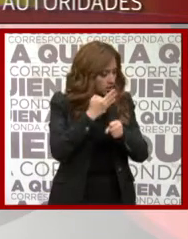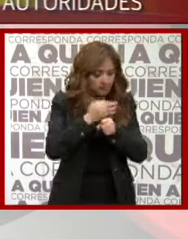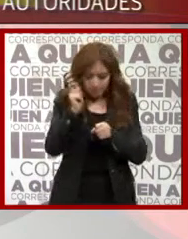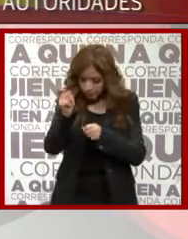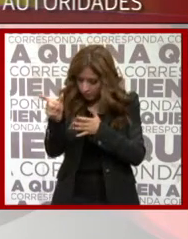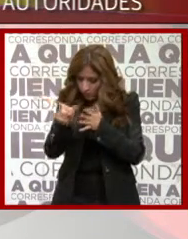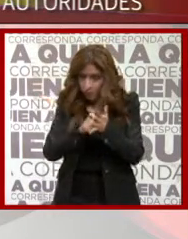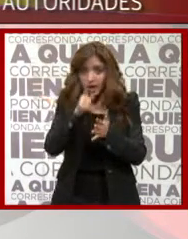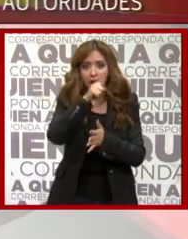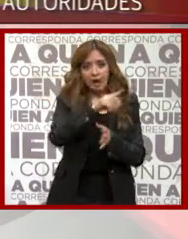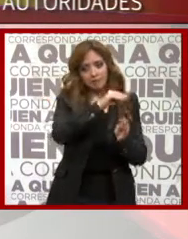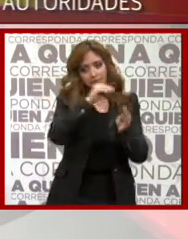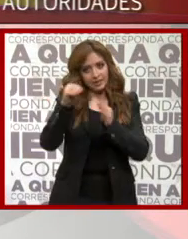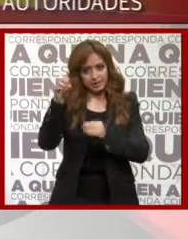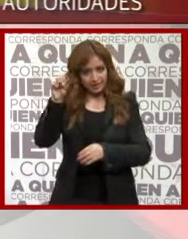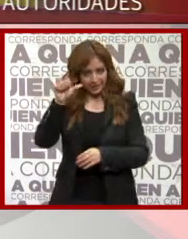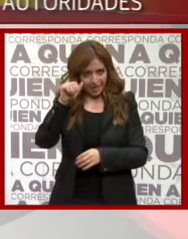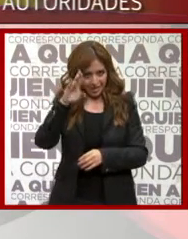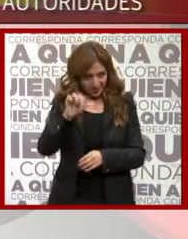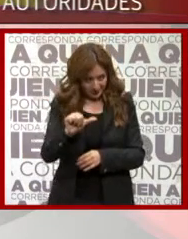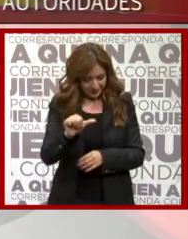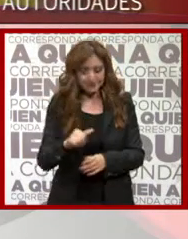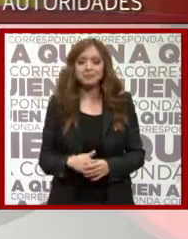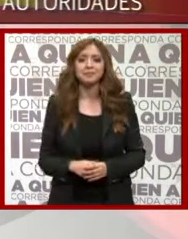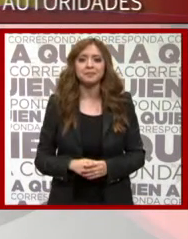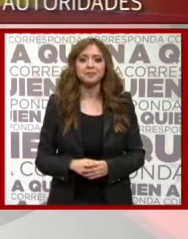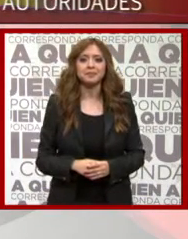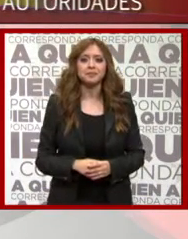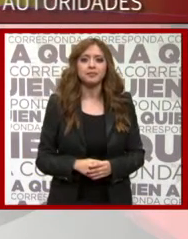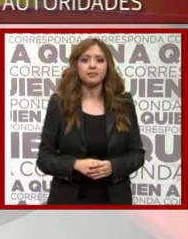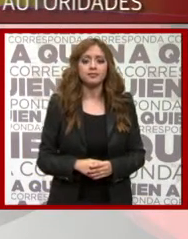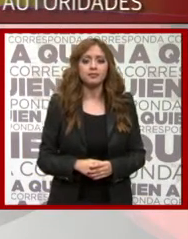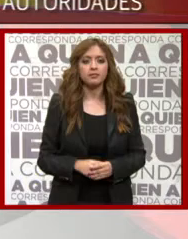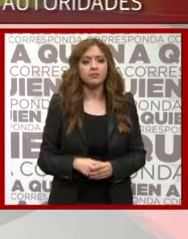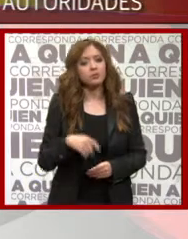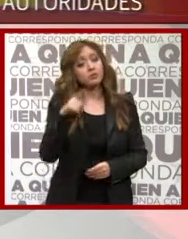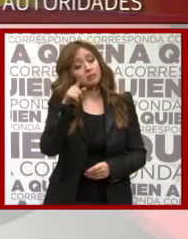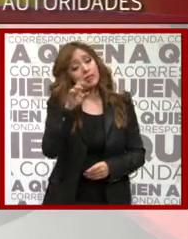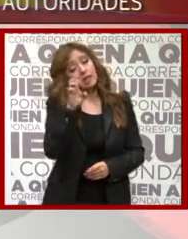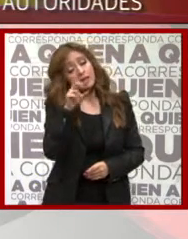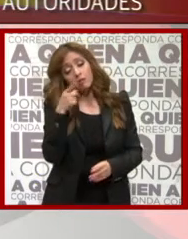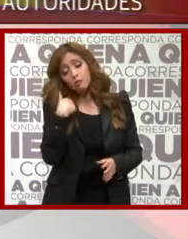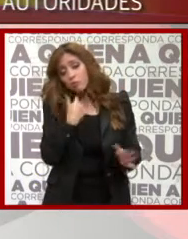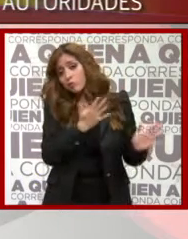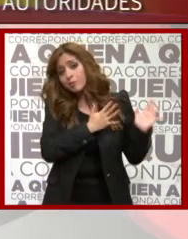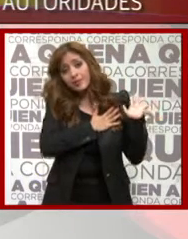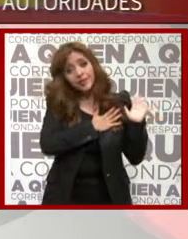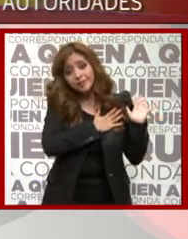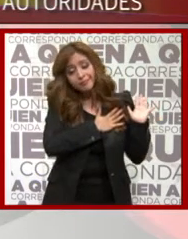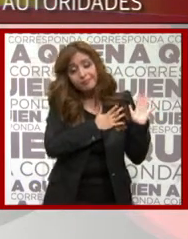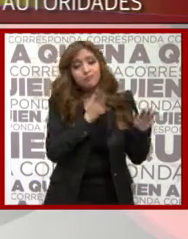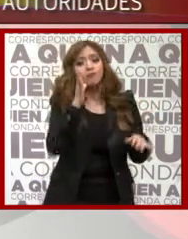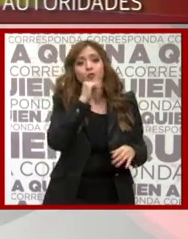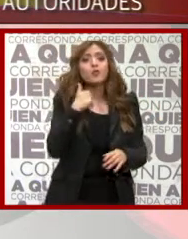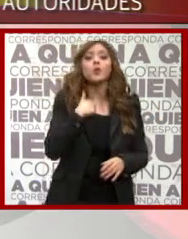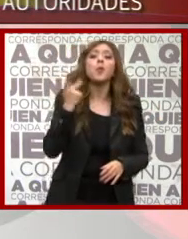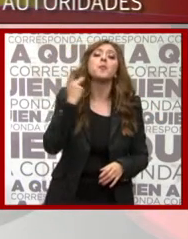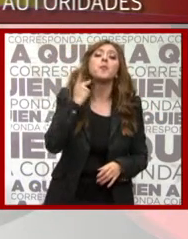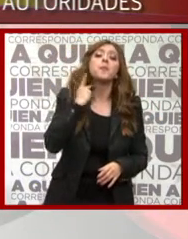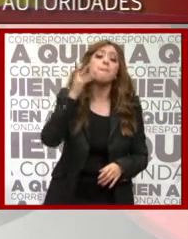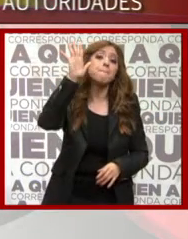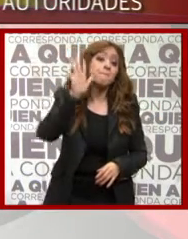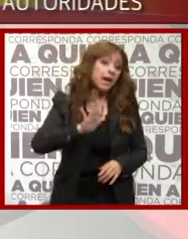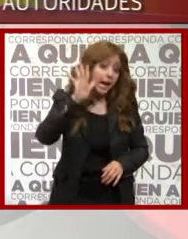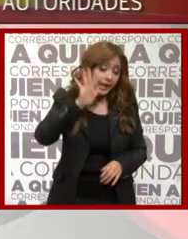te pasas con Samia. Claro que sí, señor. Elena. No te prometo nada porque si no estaría en campaña política, prometiendo cosas que no va a